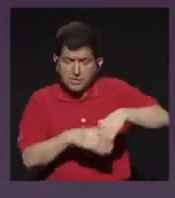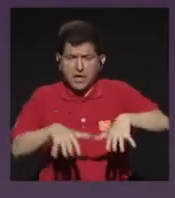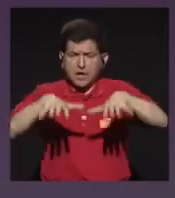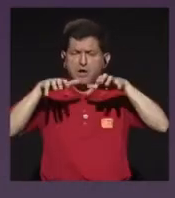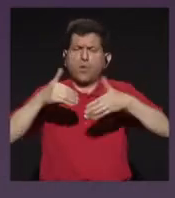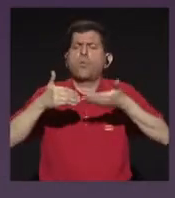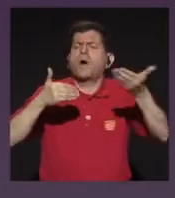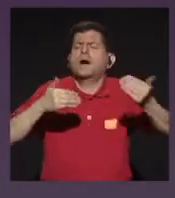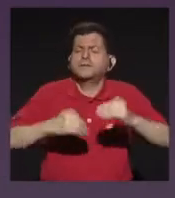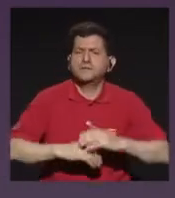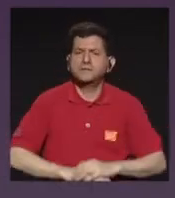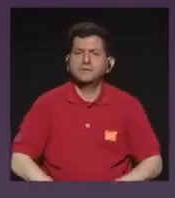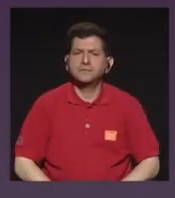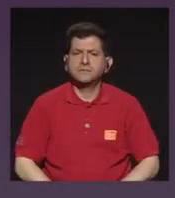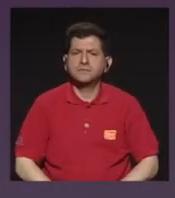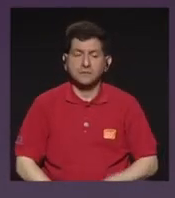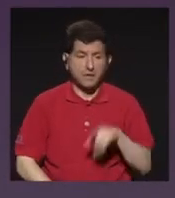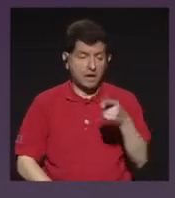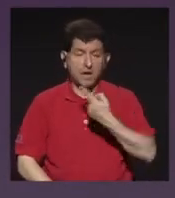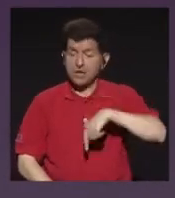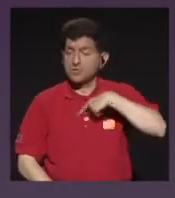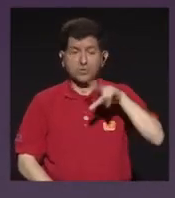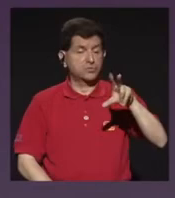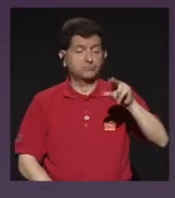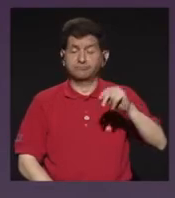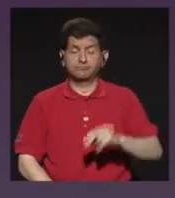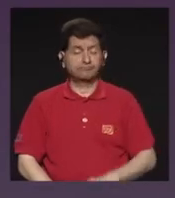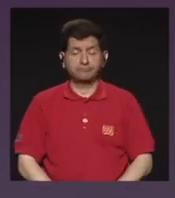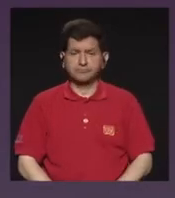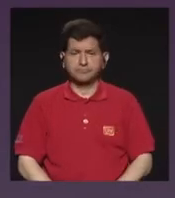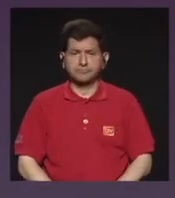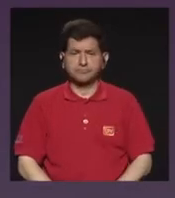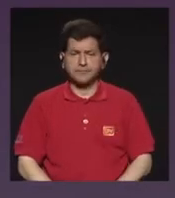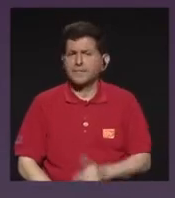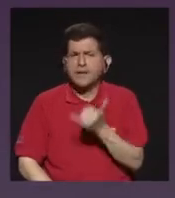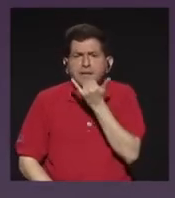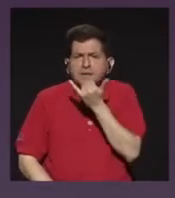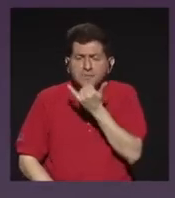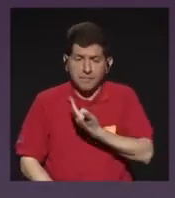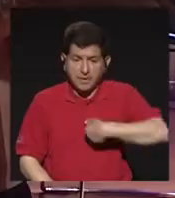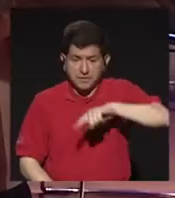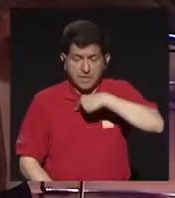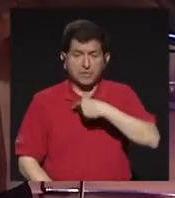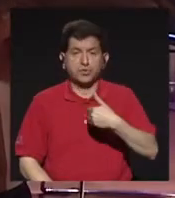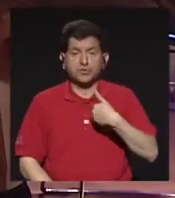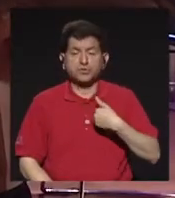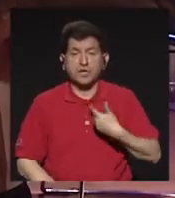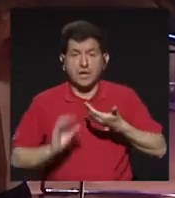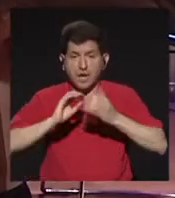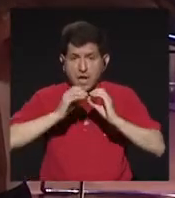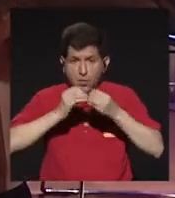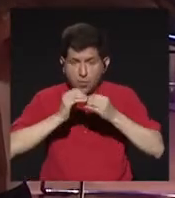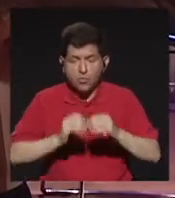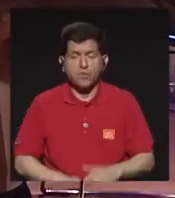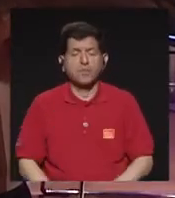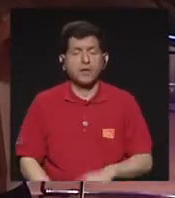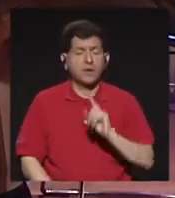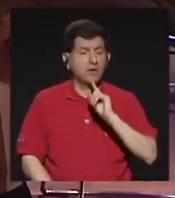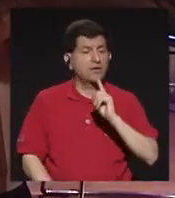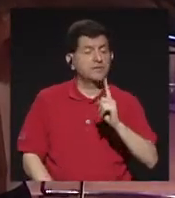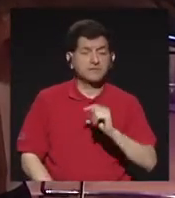plenario, ¿verdad? Eso no nos va a tocar, porque ¿qué pasa? Que nosotras vamos a tener un corte. ¿Qué nos están